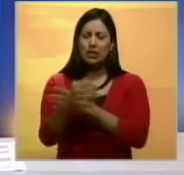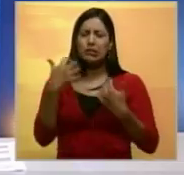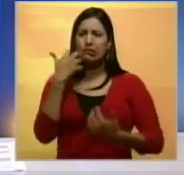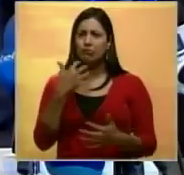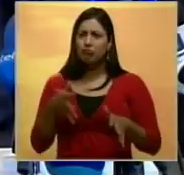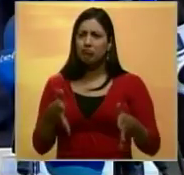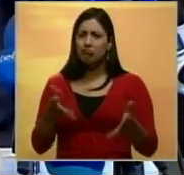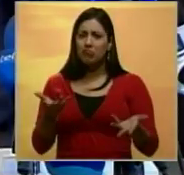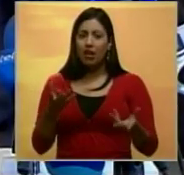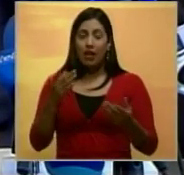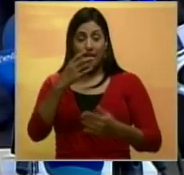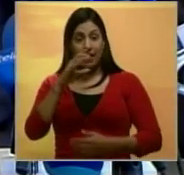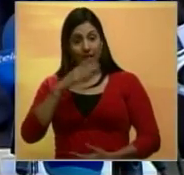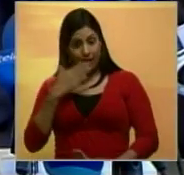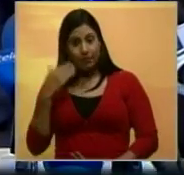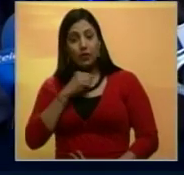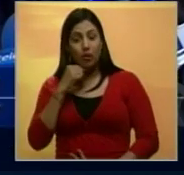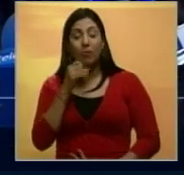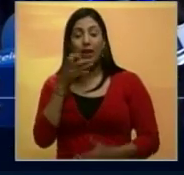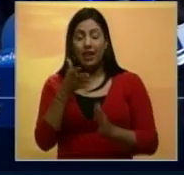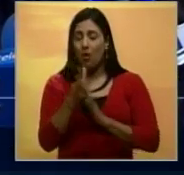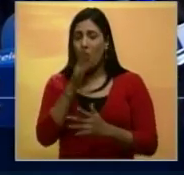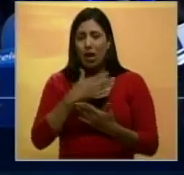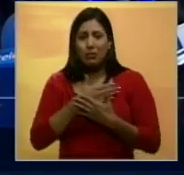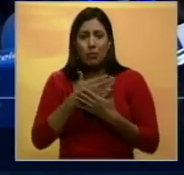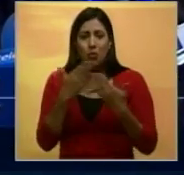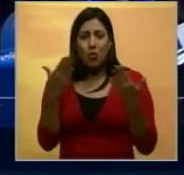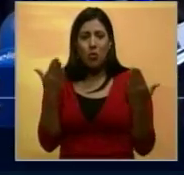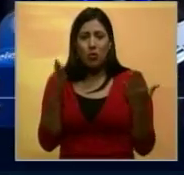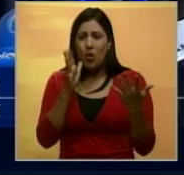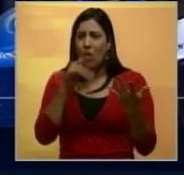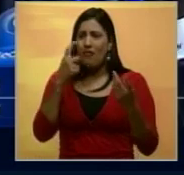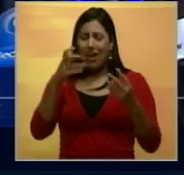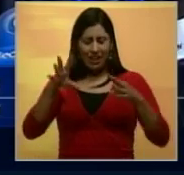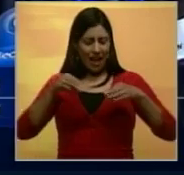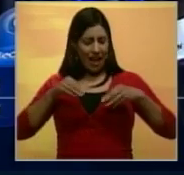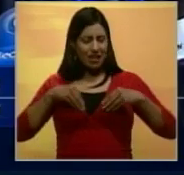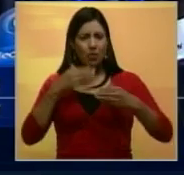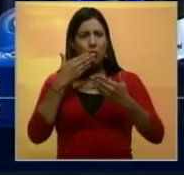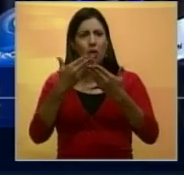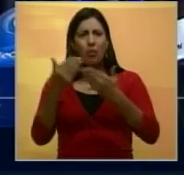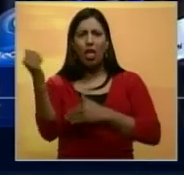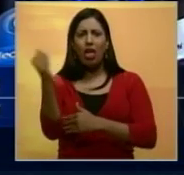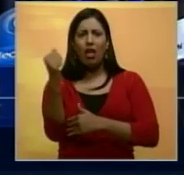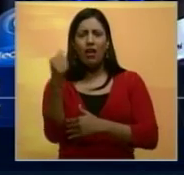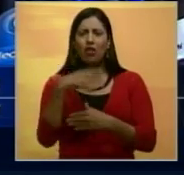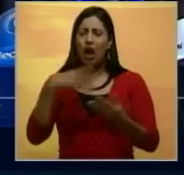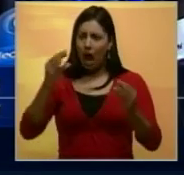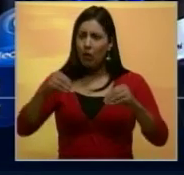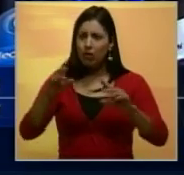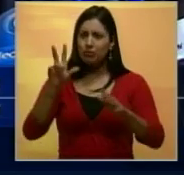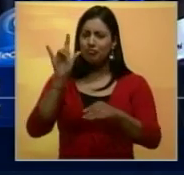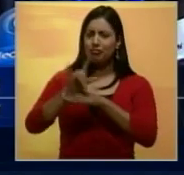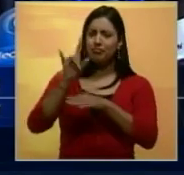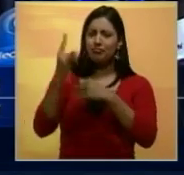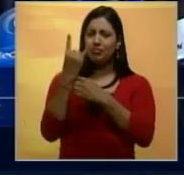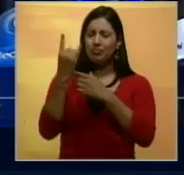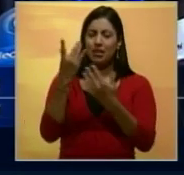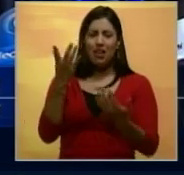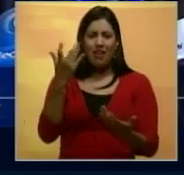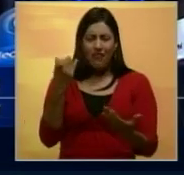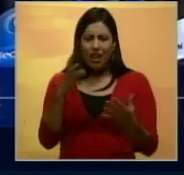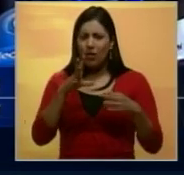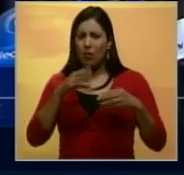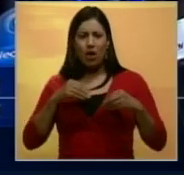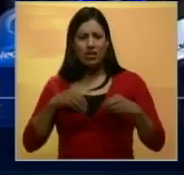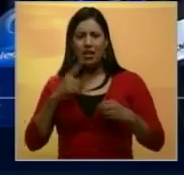congelado. El cardenal señala que no existe voluntad ni aceptación de las propuestas planteadas para que se realizara. Considera que no se